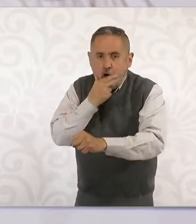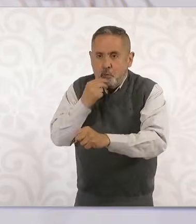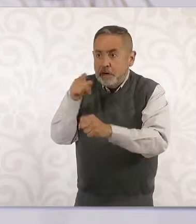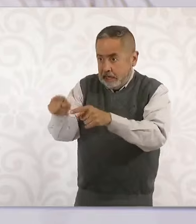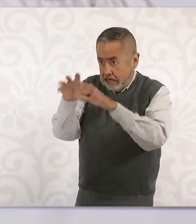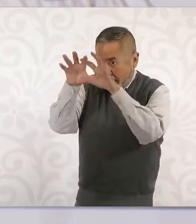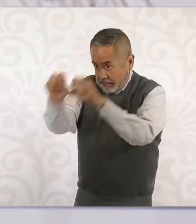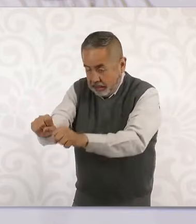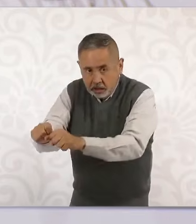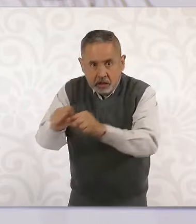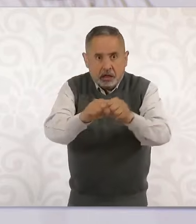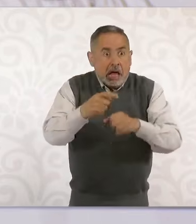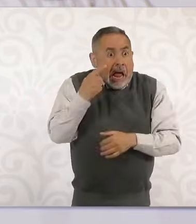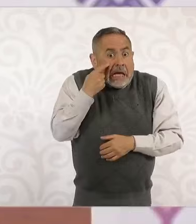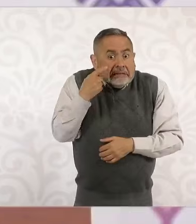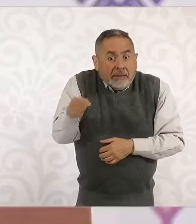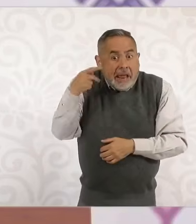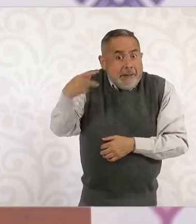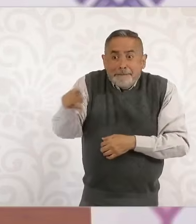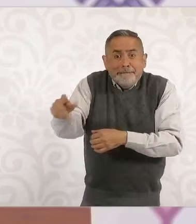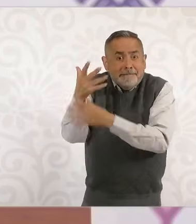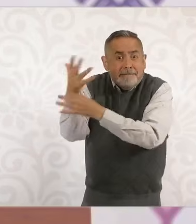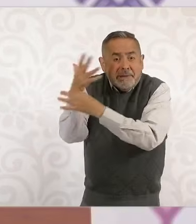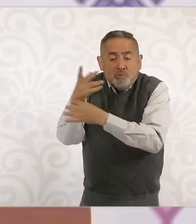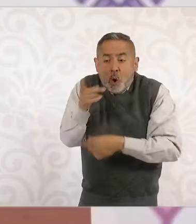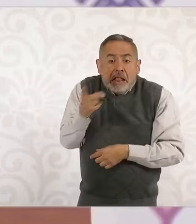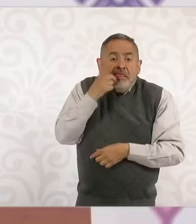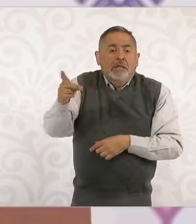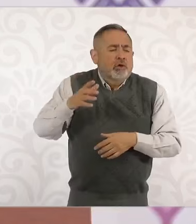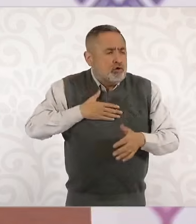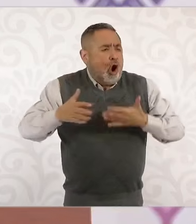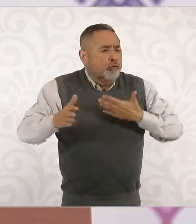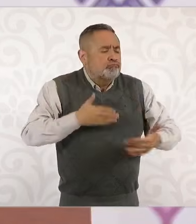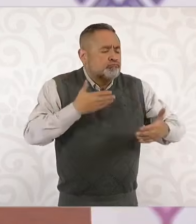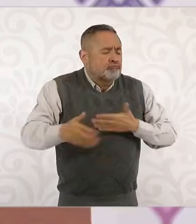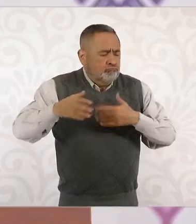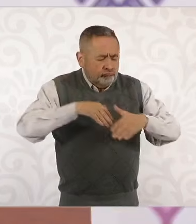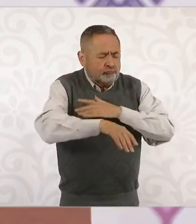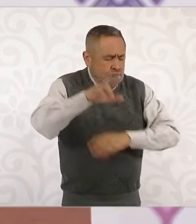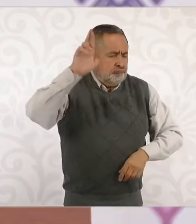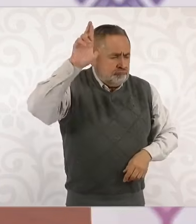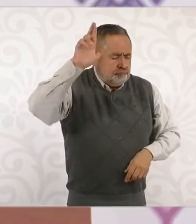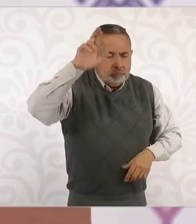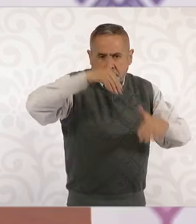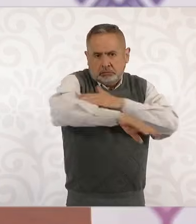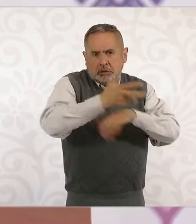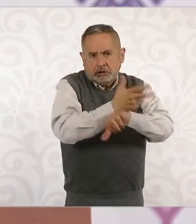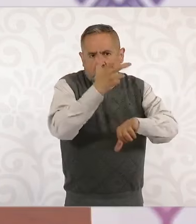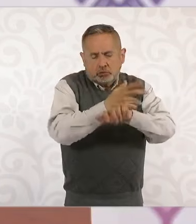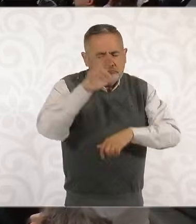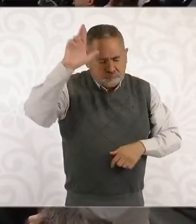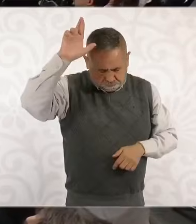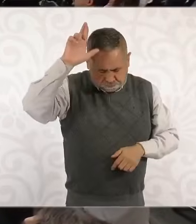pues se ve claramente, incluso en su propia publicación, que él llega caminando por su propio pie a la Embajada de los Estados